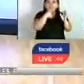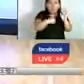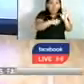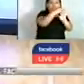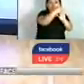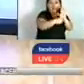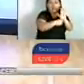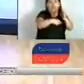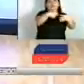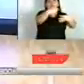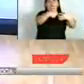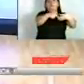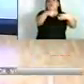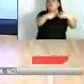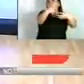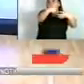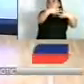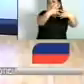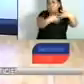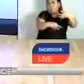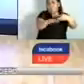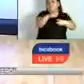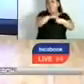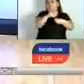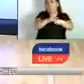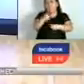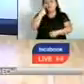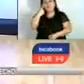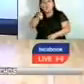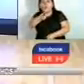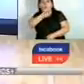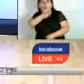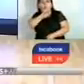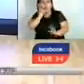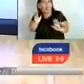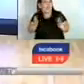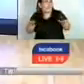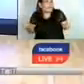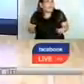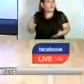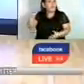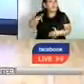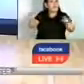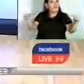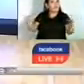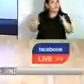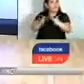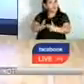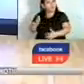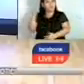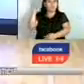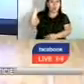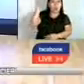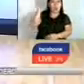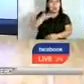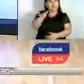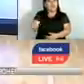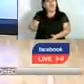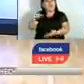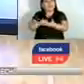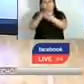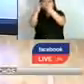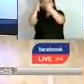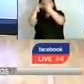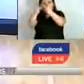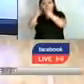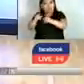Electoral. La periodista Rocío Cruz nos tiene los datos y la incidencia y lo que está pasando con el inicio de este nuevo conteo que va a dar por